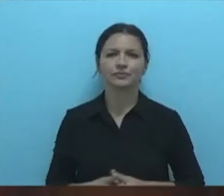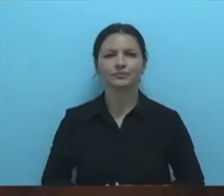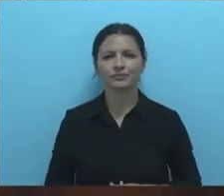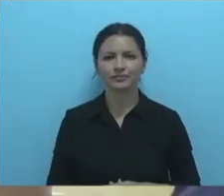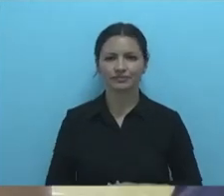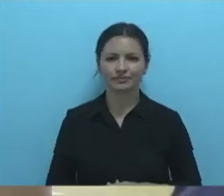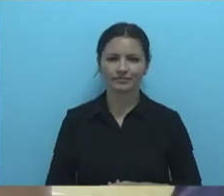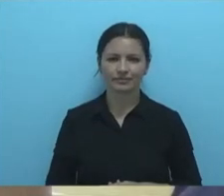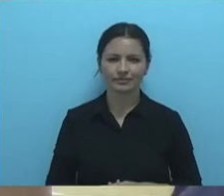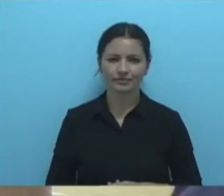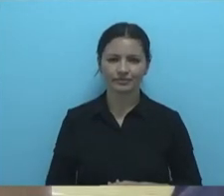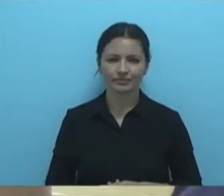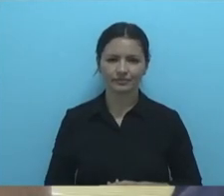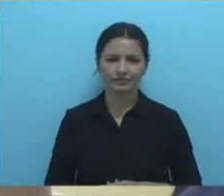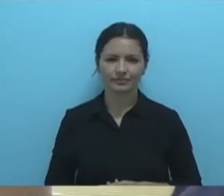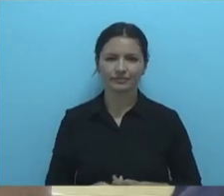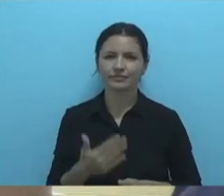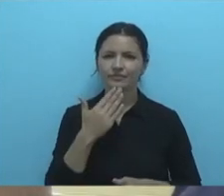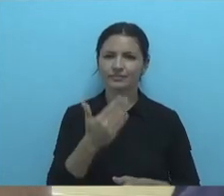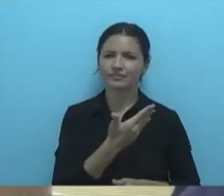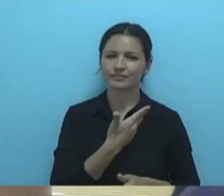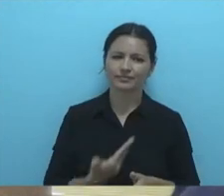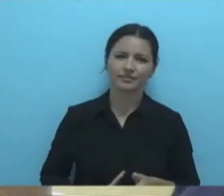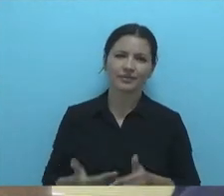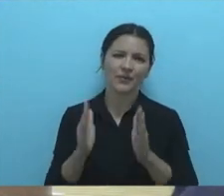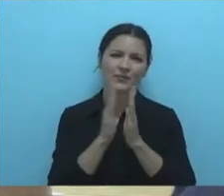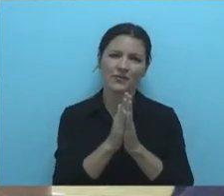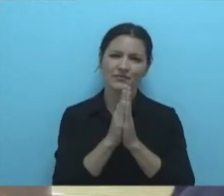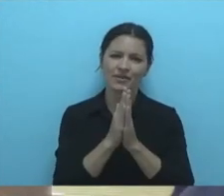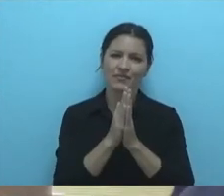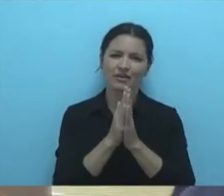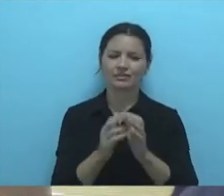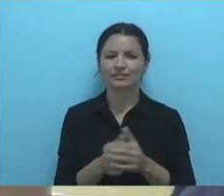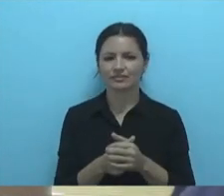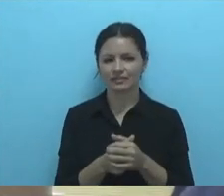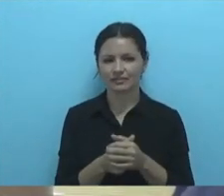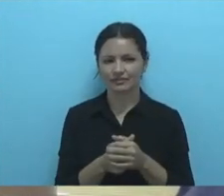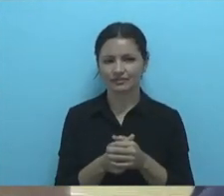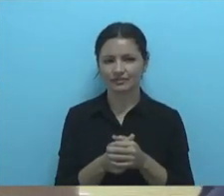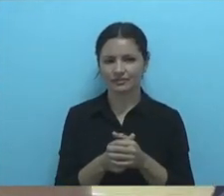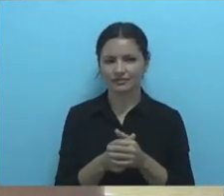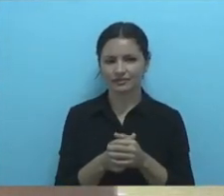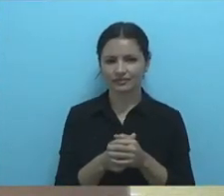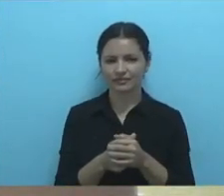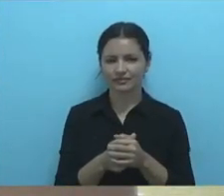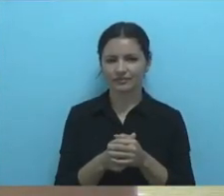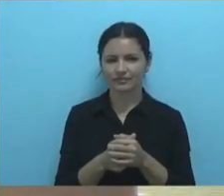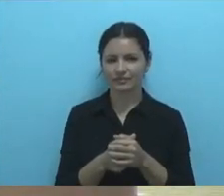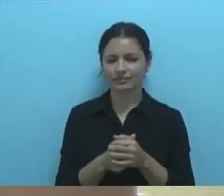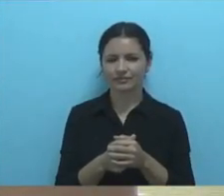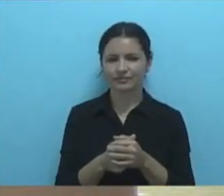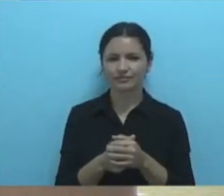Gracias Señor Presidente le pedí por favor que me deje de hablar de belgrano cómo no diputado porque durante